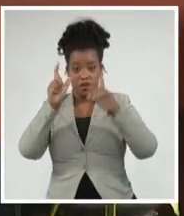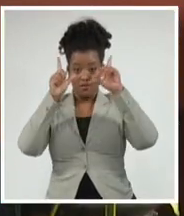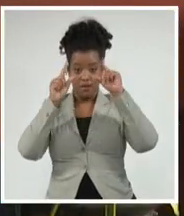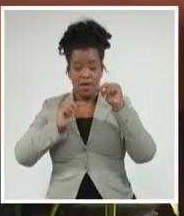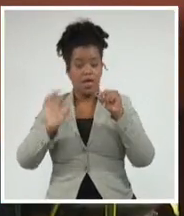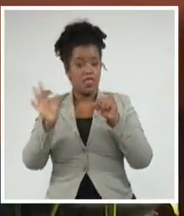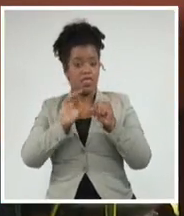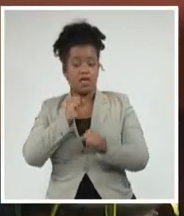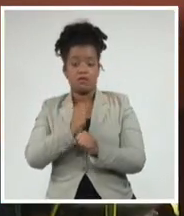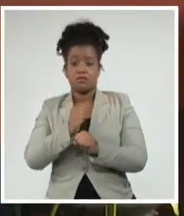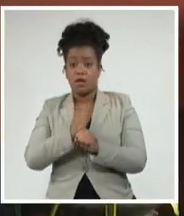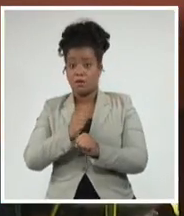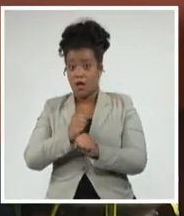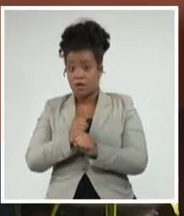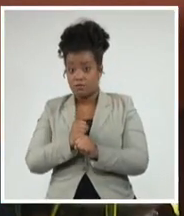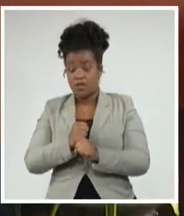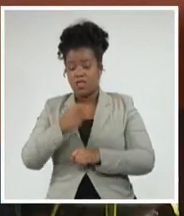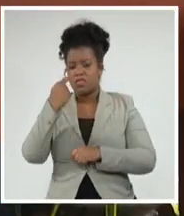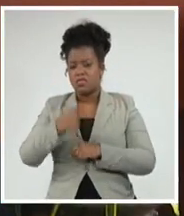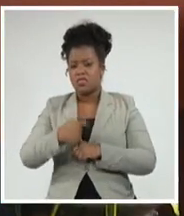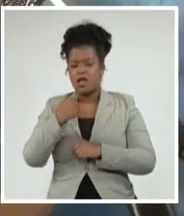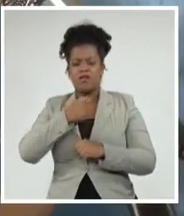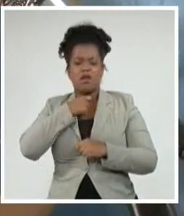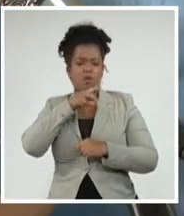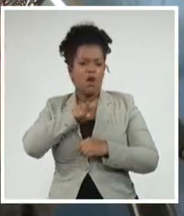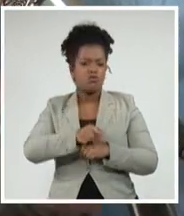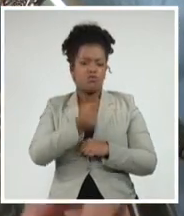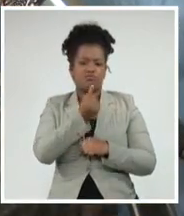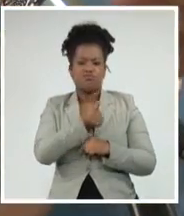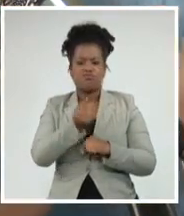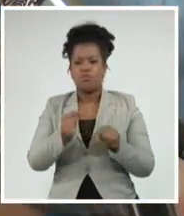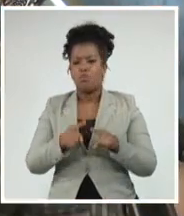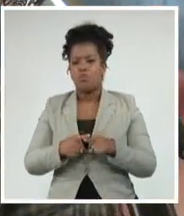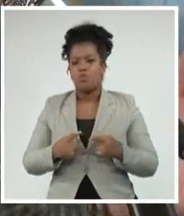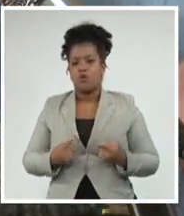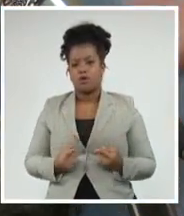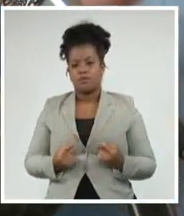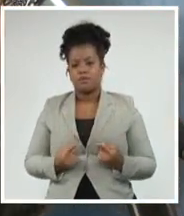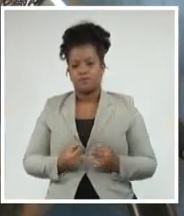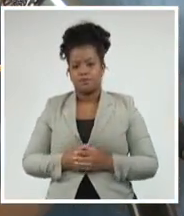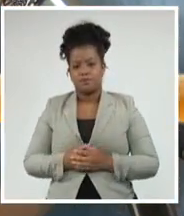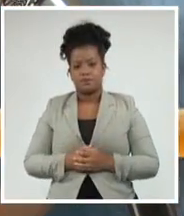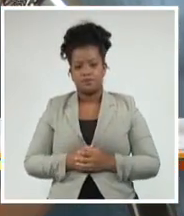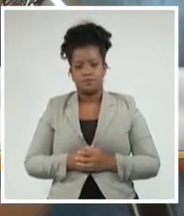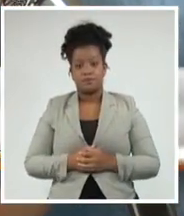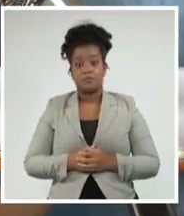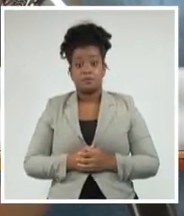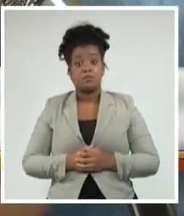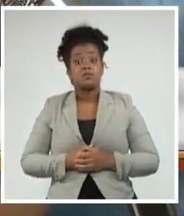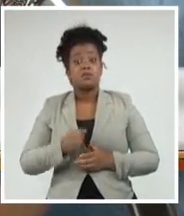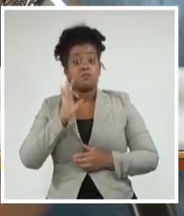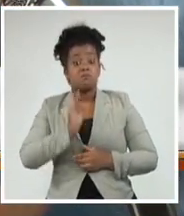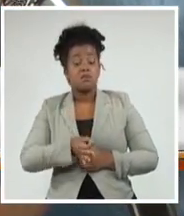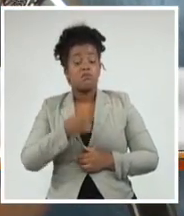incorporado, casos que hay que evaluar individualmente. Ese es el verdadero trabajo que le corresponde a los grupos